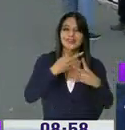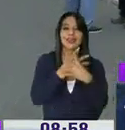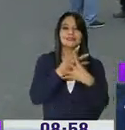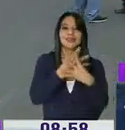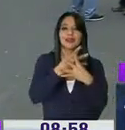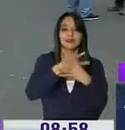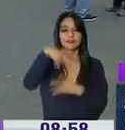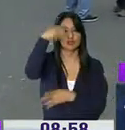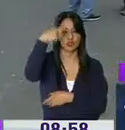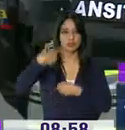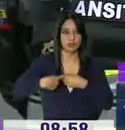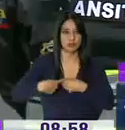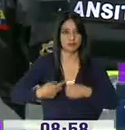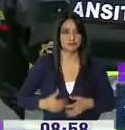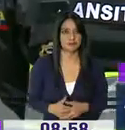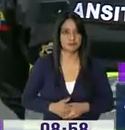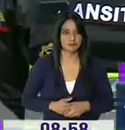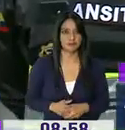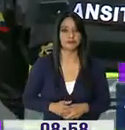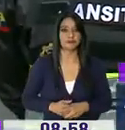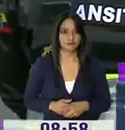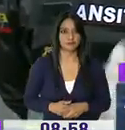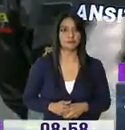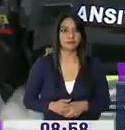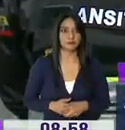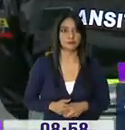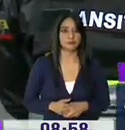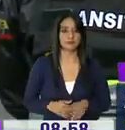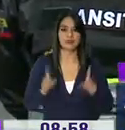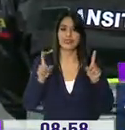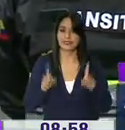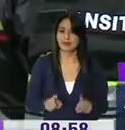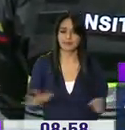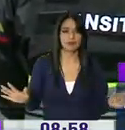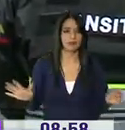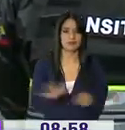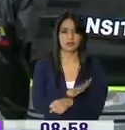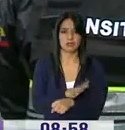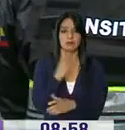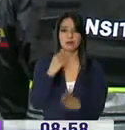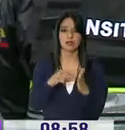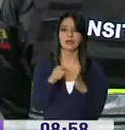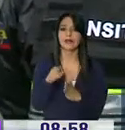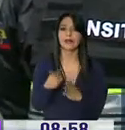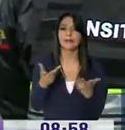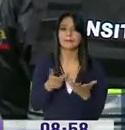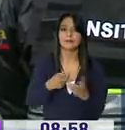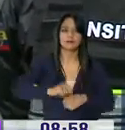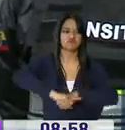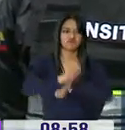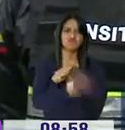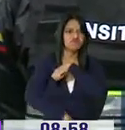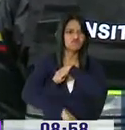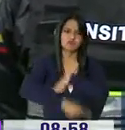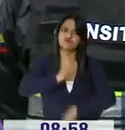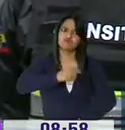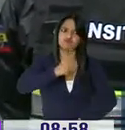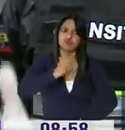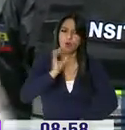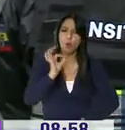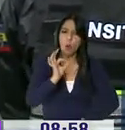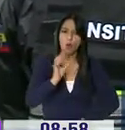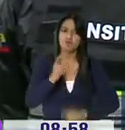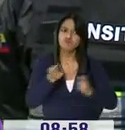en el norte de la capital. Es decir, tiene que ser integral. Nosotros no queremos ser esa institución sancionadora, esa institución que